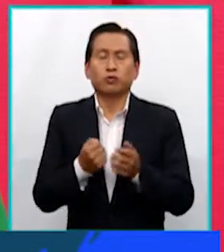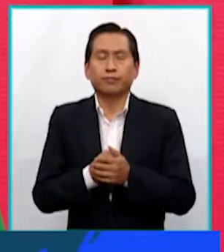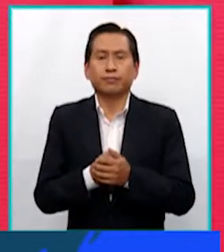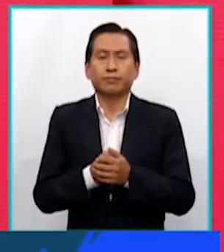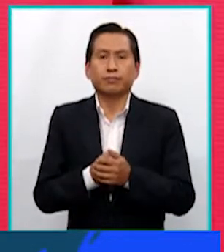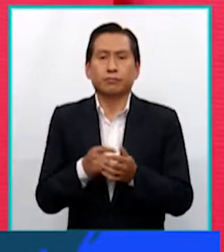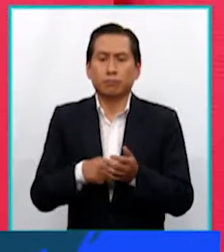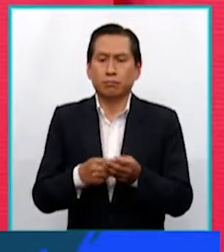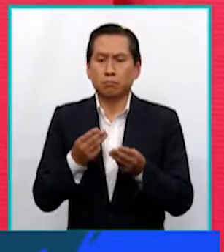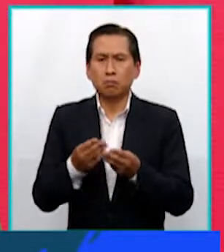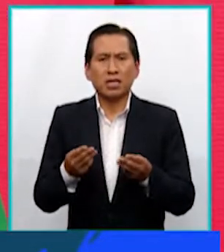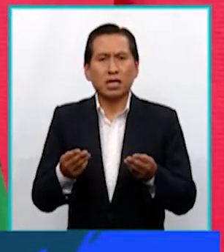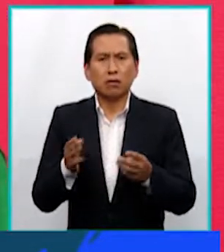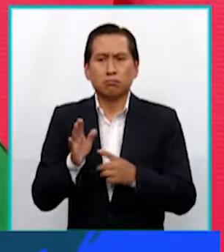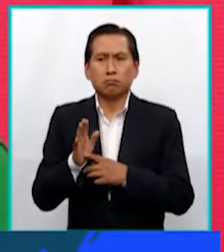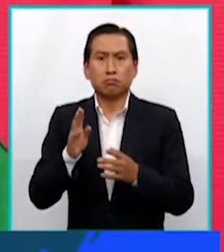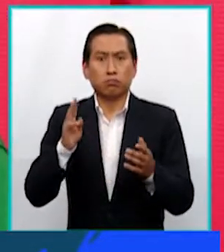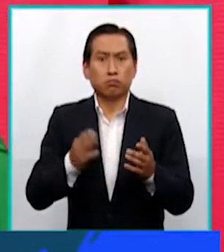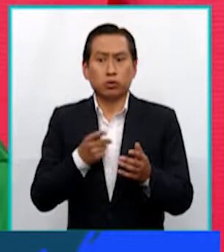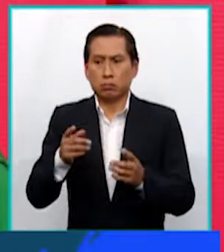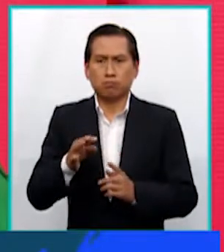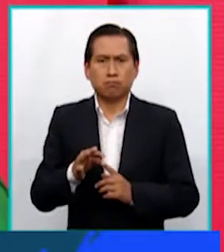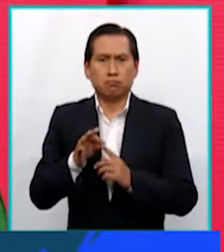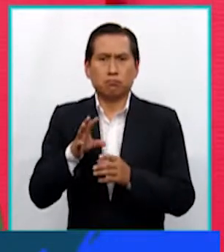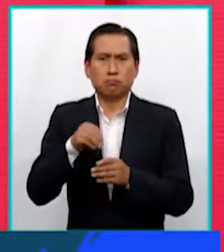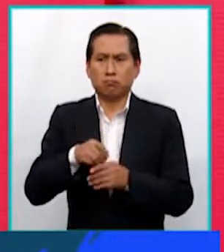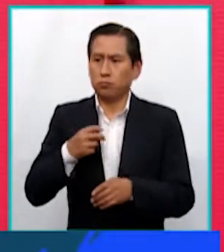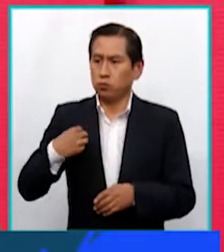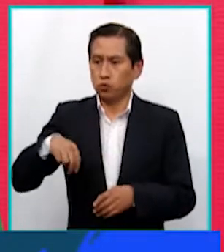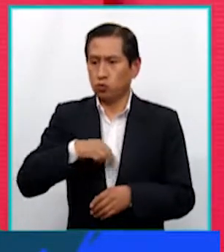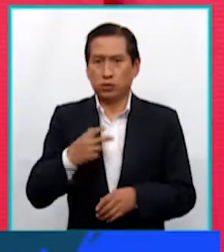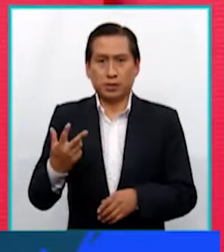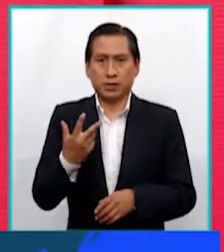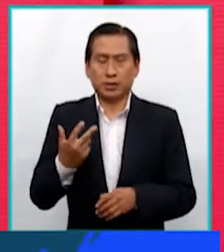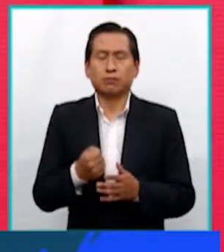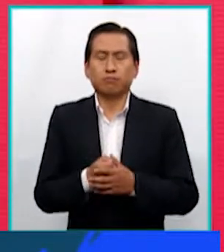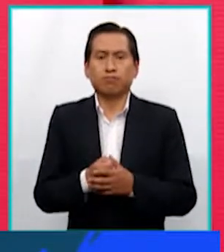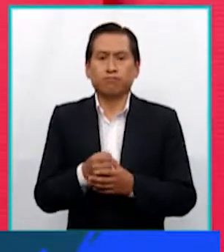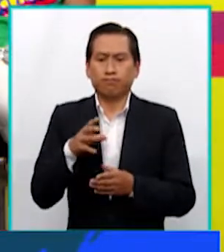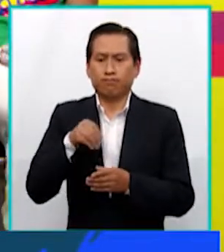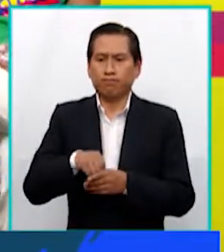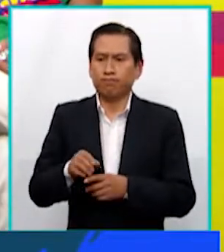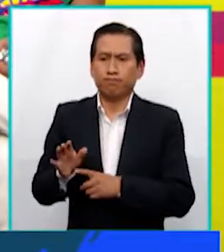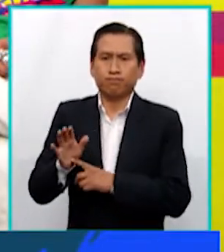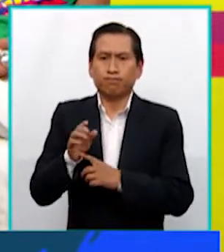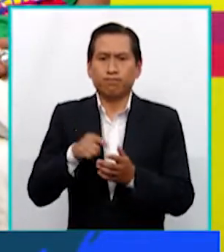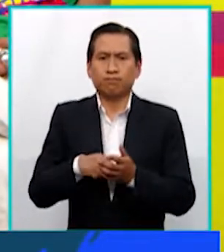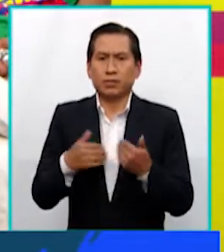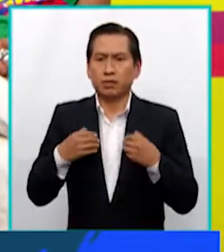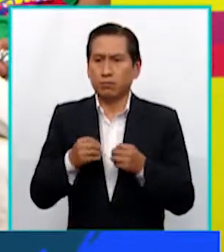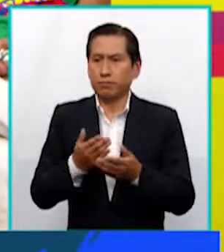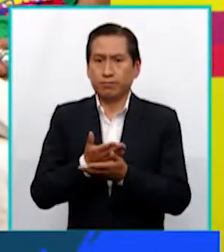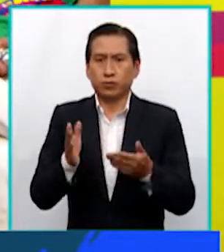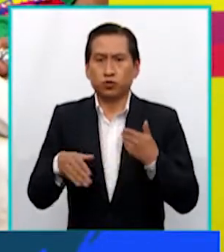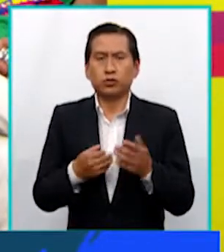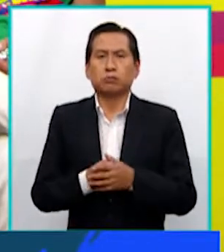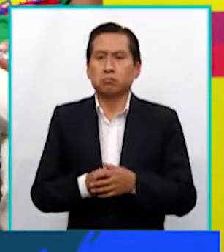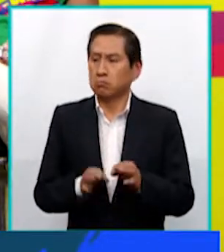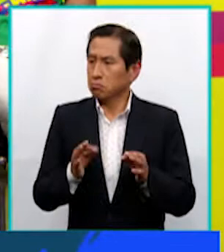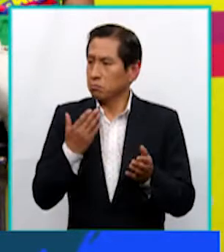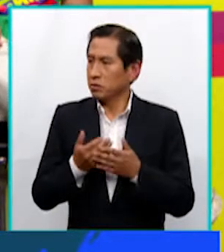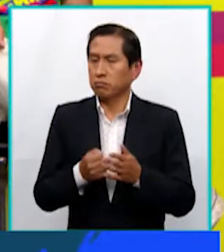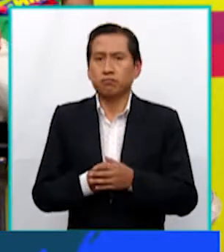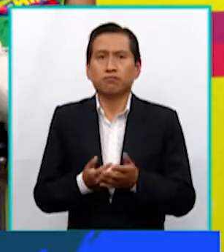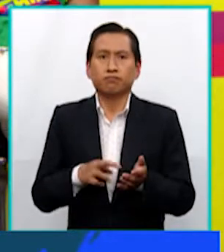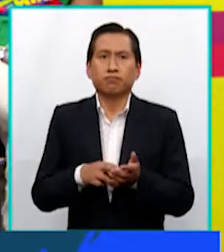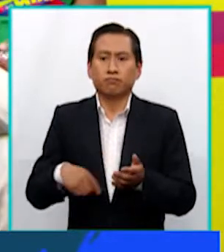material totalmente esencial, uh-huh. La esencia de los otros tres. Ya. Que va a ser explorada para el público, ¿no? Genial. Al fin y al